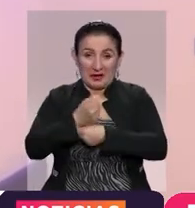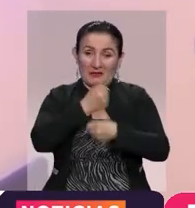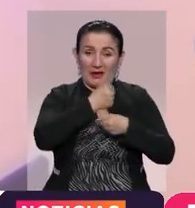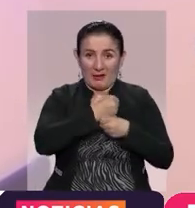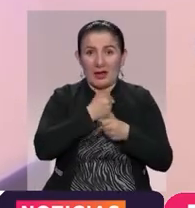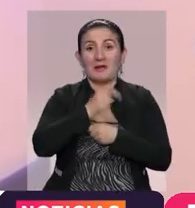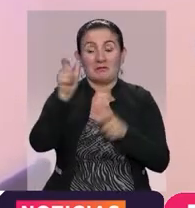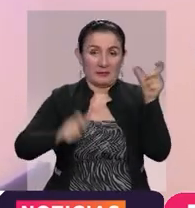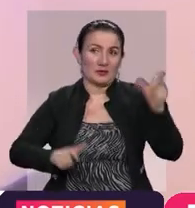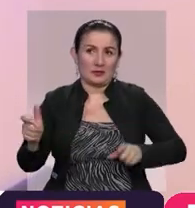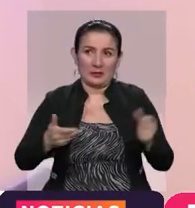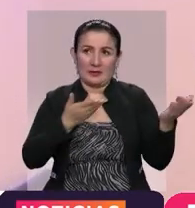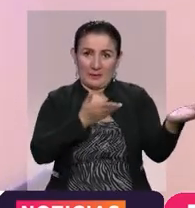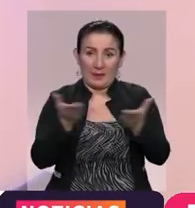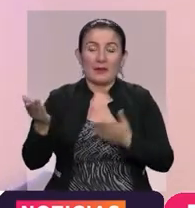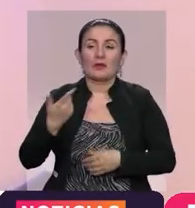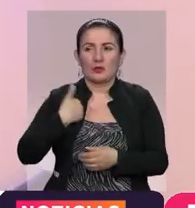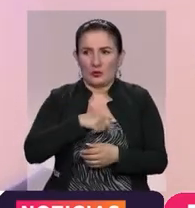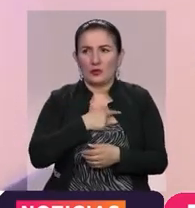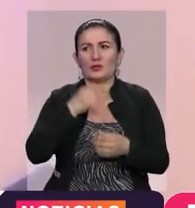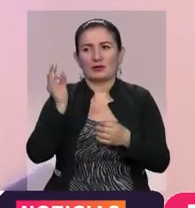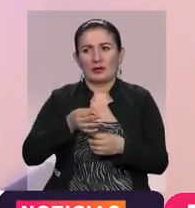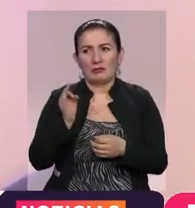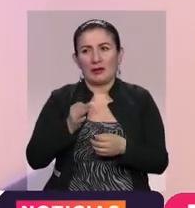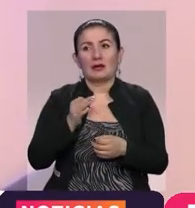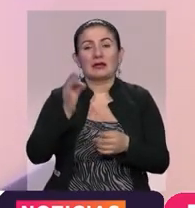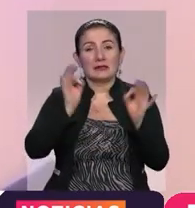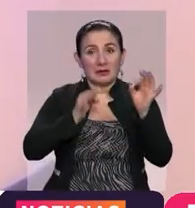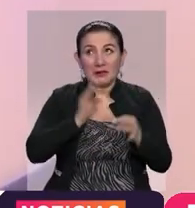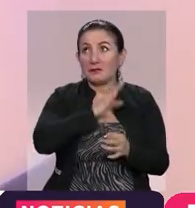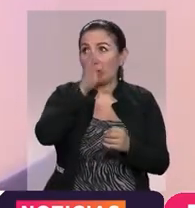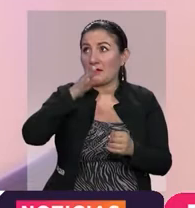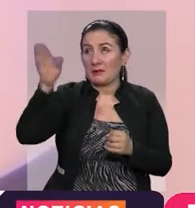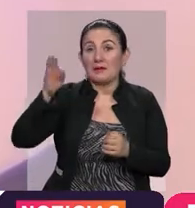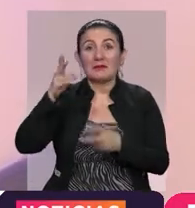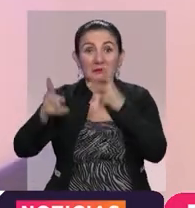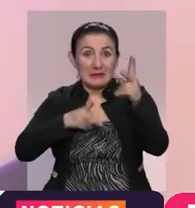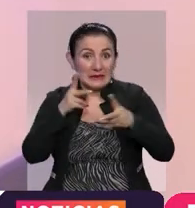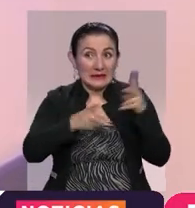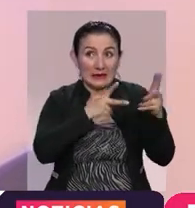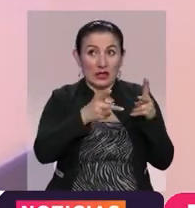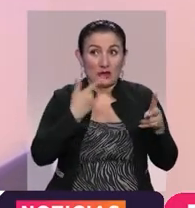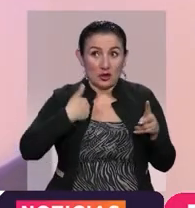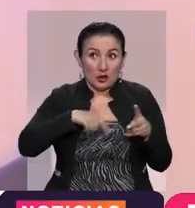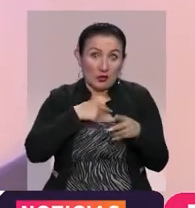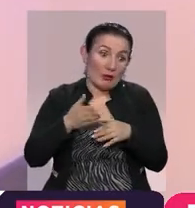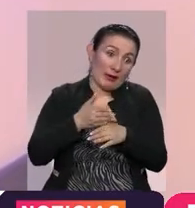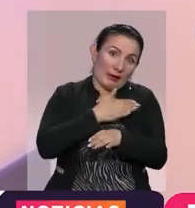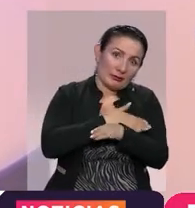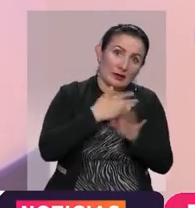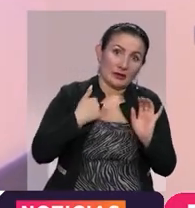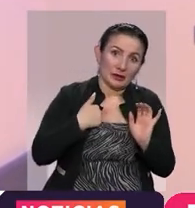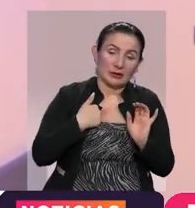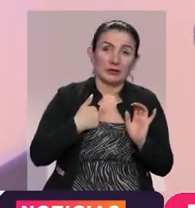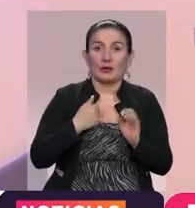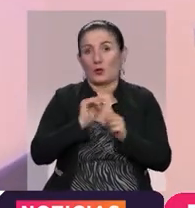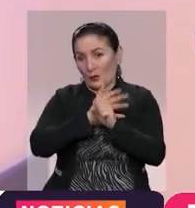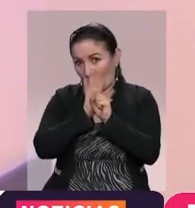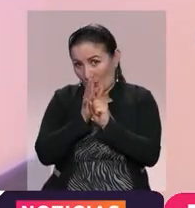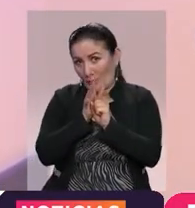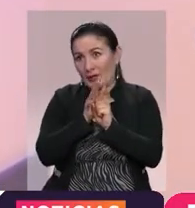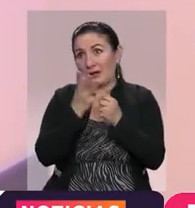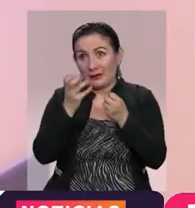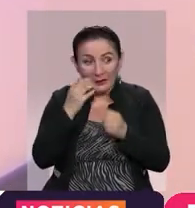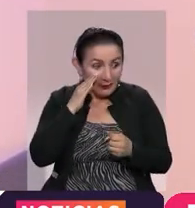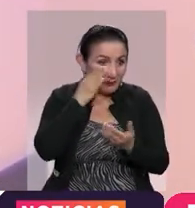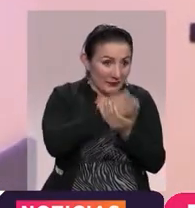los pacientes. Y normalmente en cada país que visitamos la banda viene, antes pre-COVID quieren